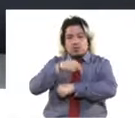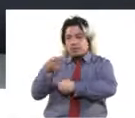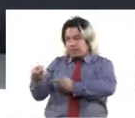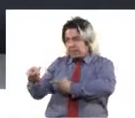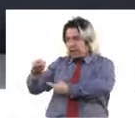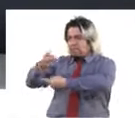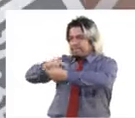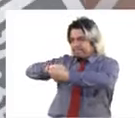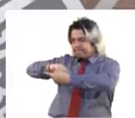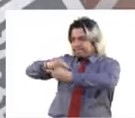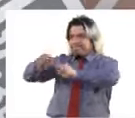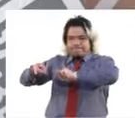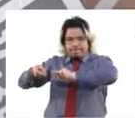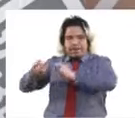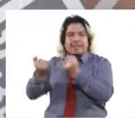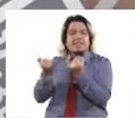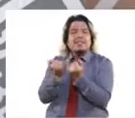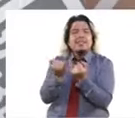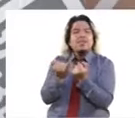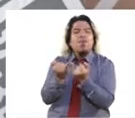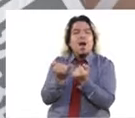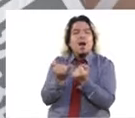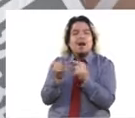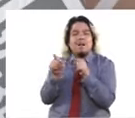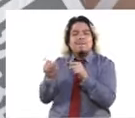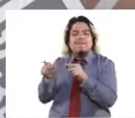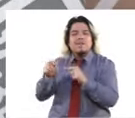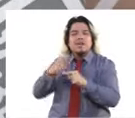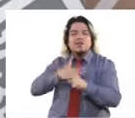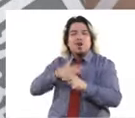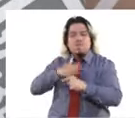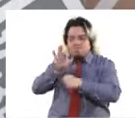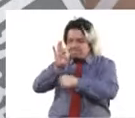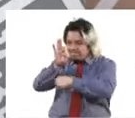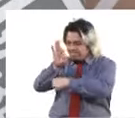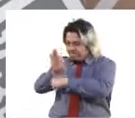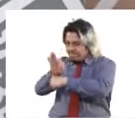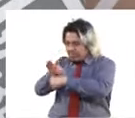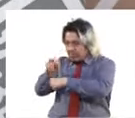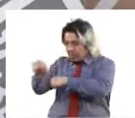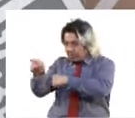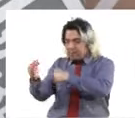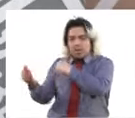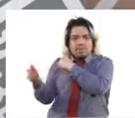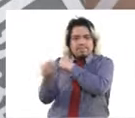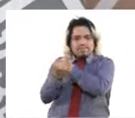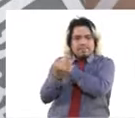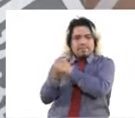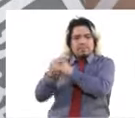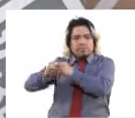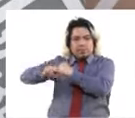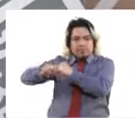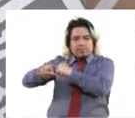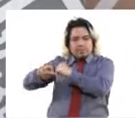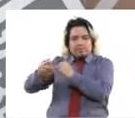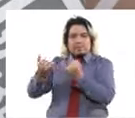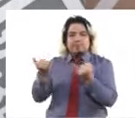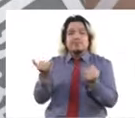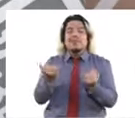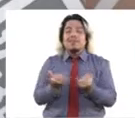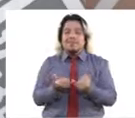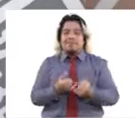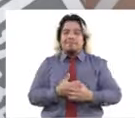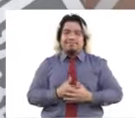para proteger a cada uno de los elementos de la policía de la Ciudad de México. Están